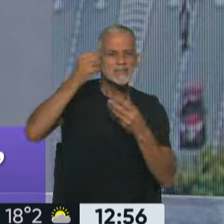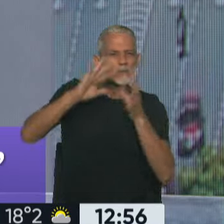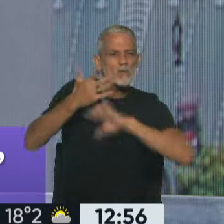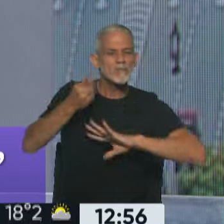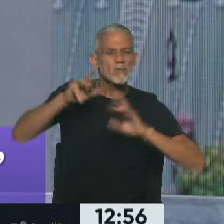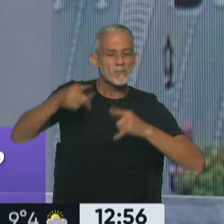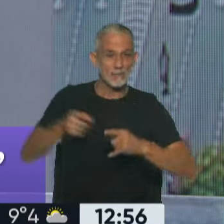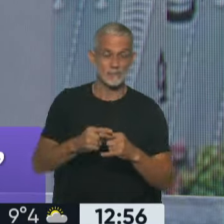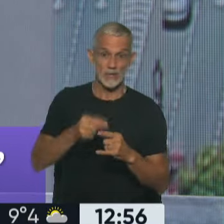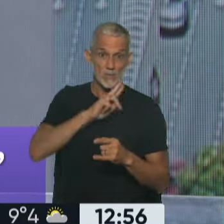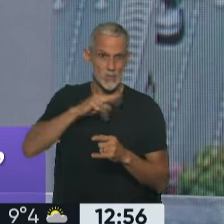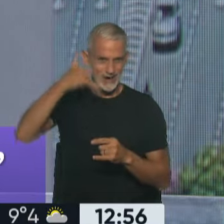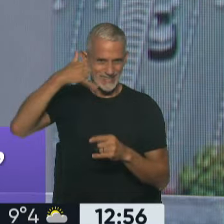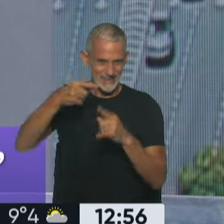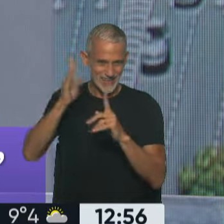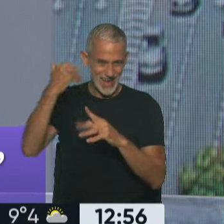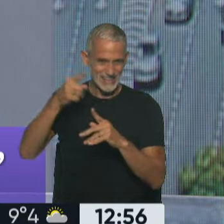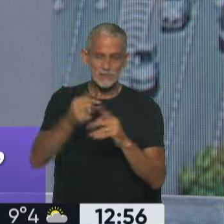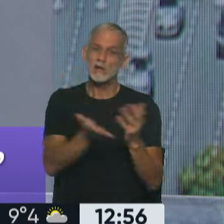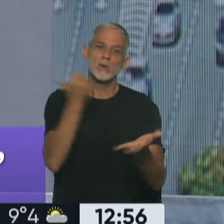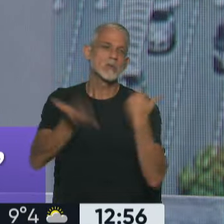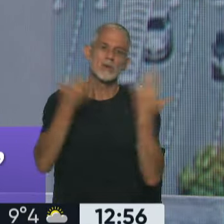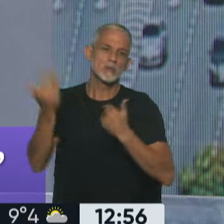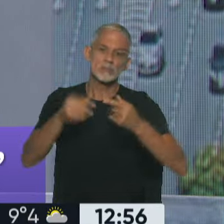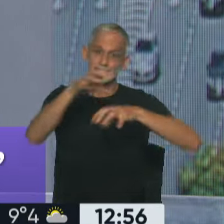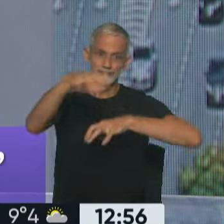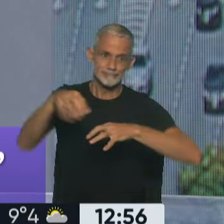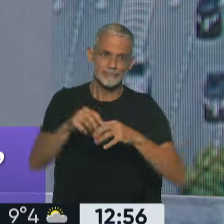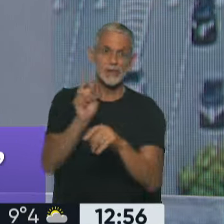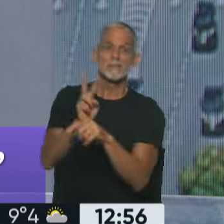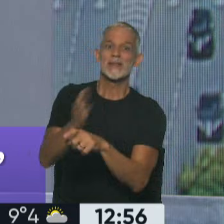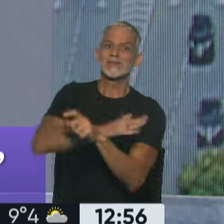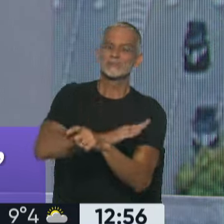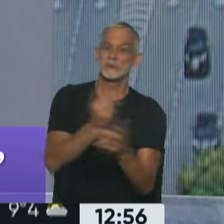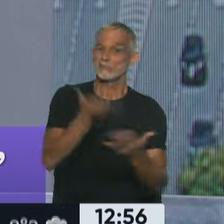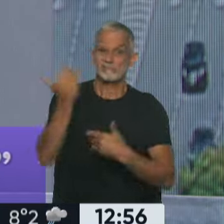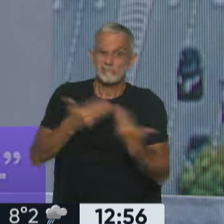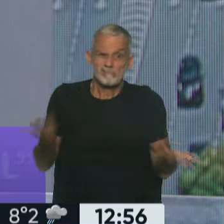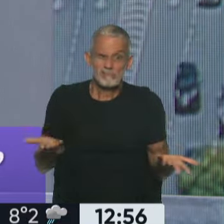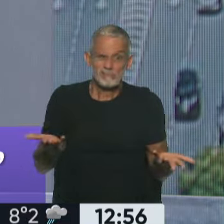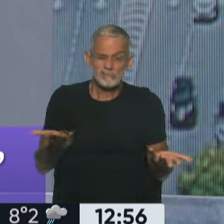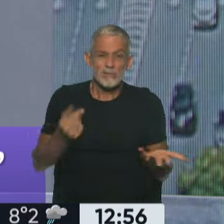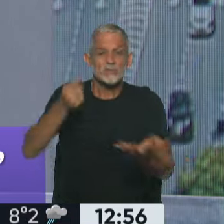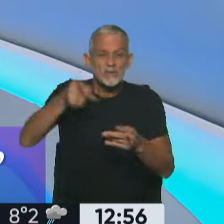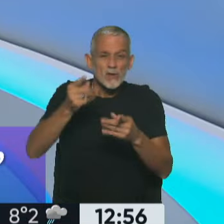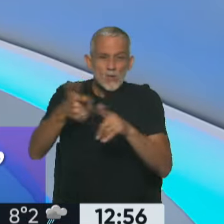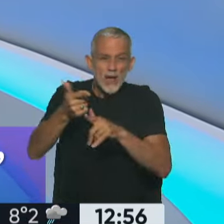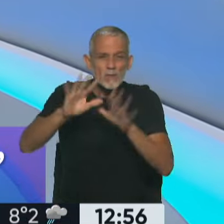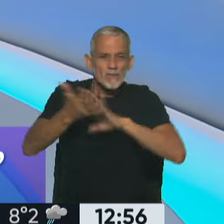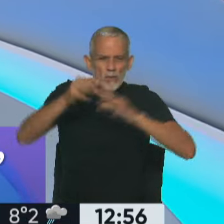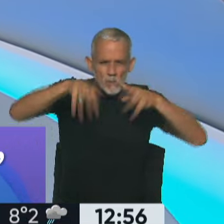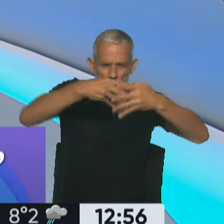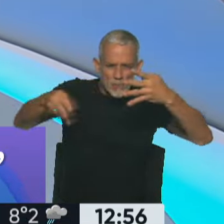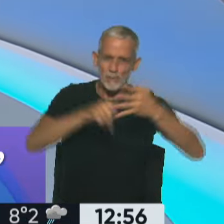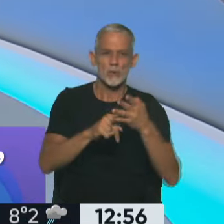también la señora funcionaria que han sido desmantelados estructuras de la prevención y si no hay inteligencia criminal, no